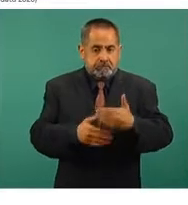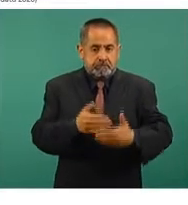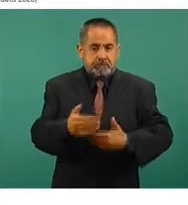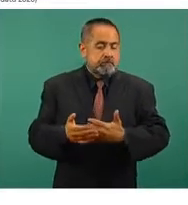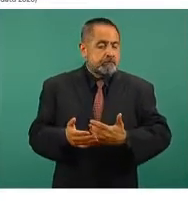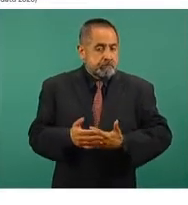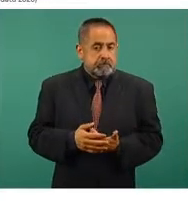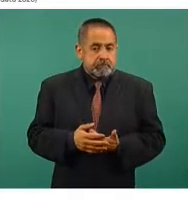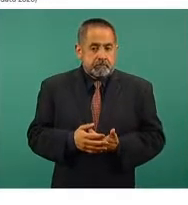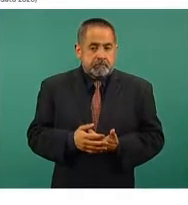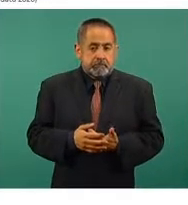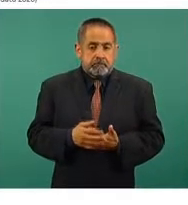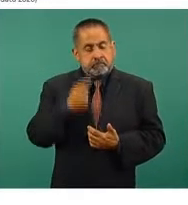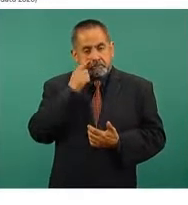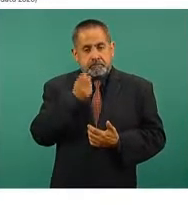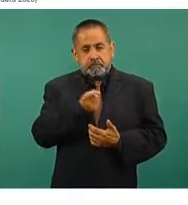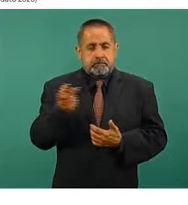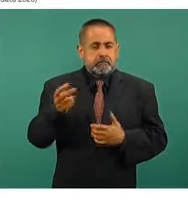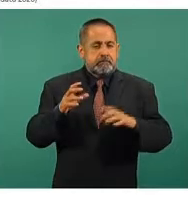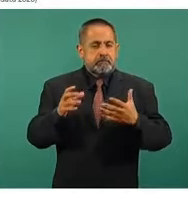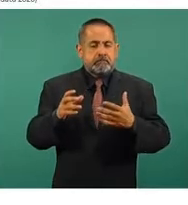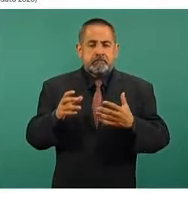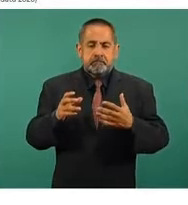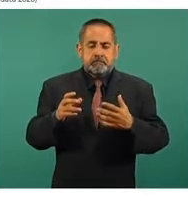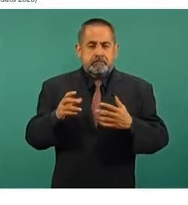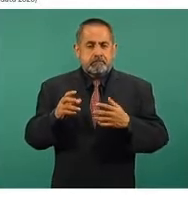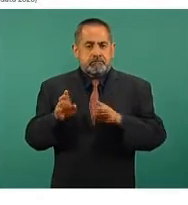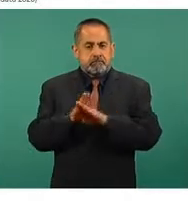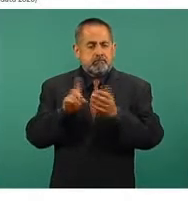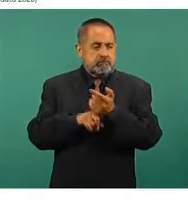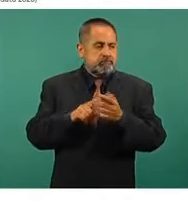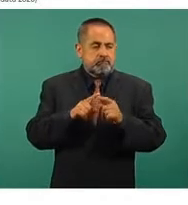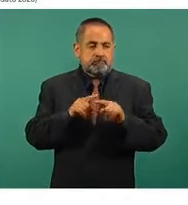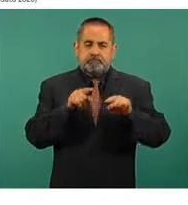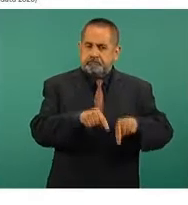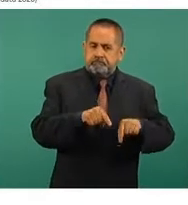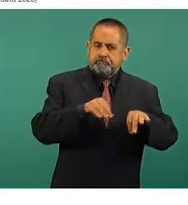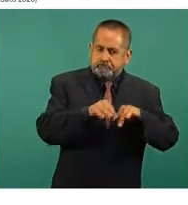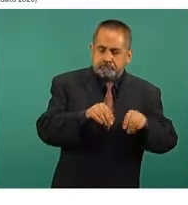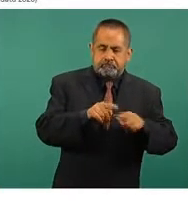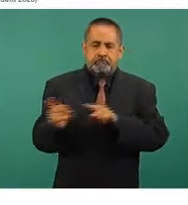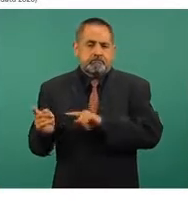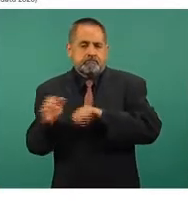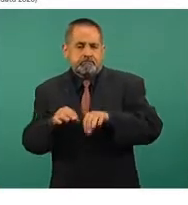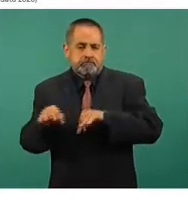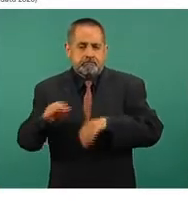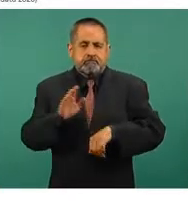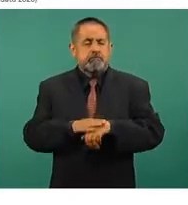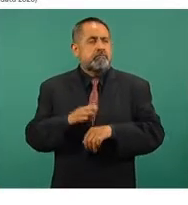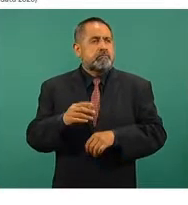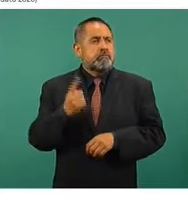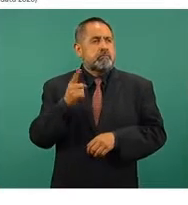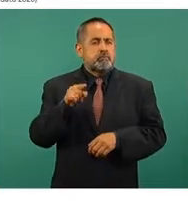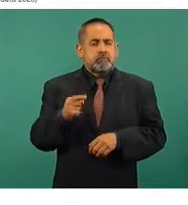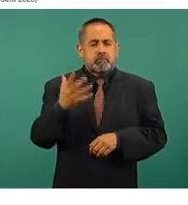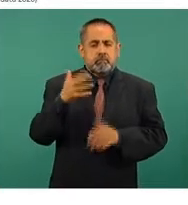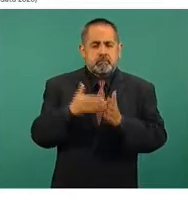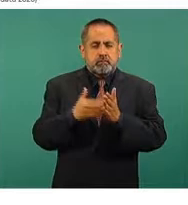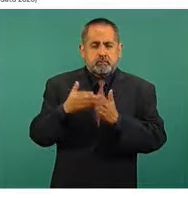empleos generados en las acciones de vivienda son una población distinta de empleos, beneficiando a más de